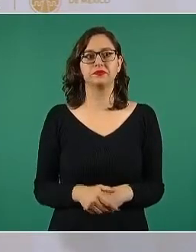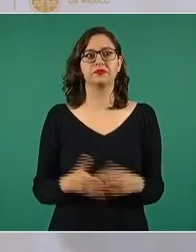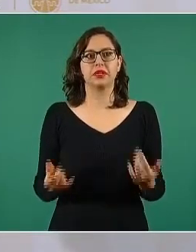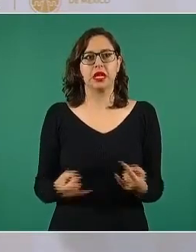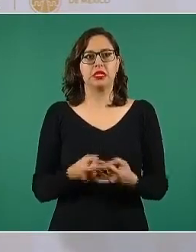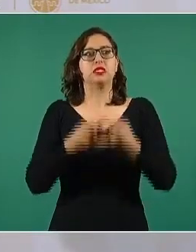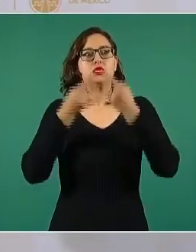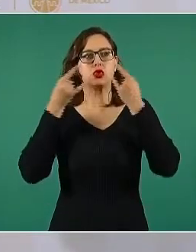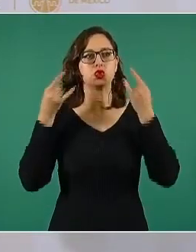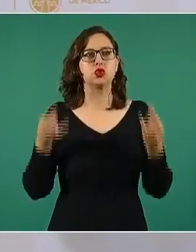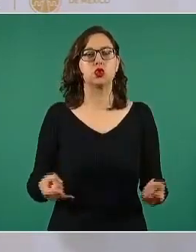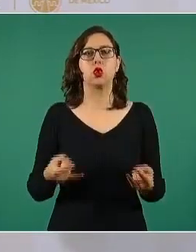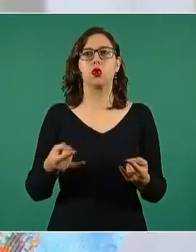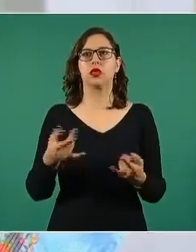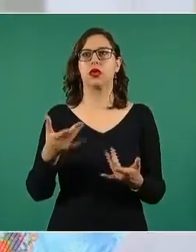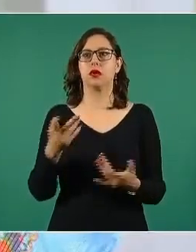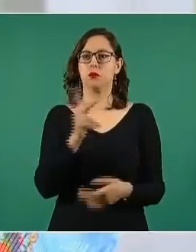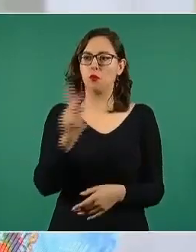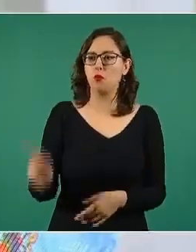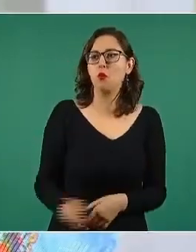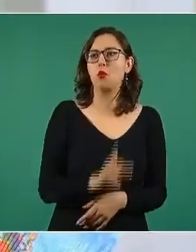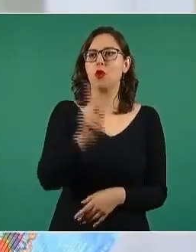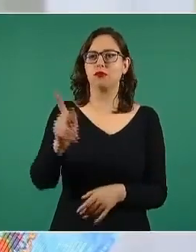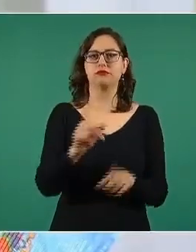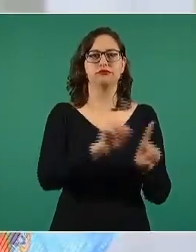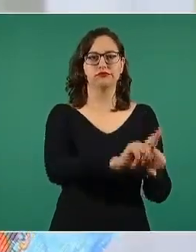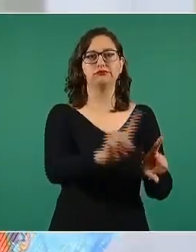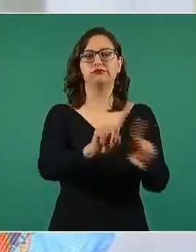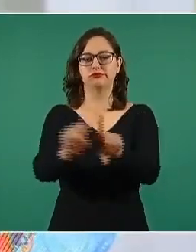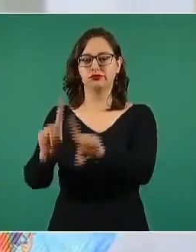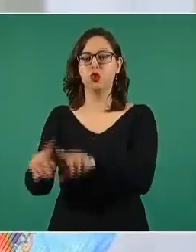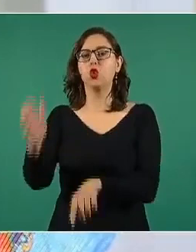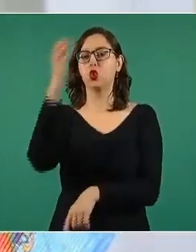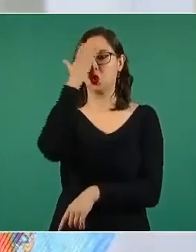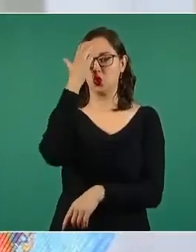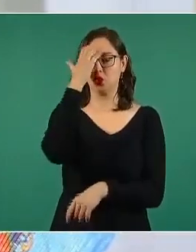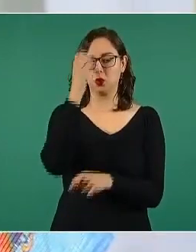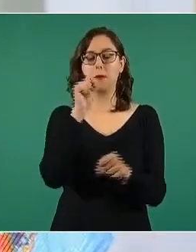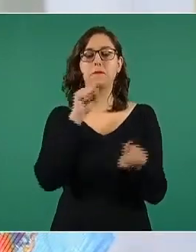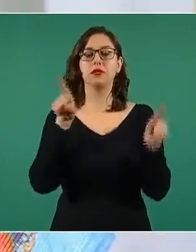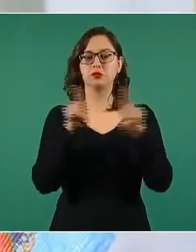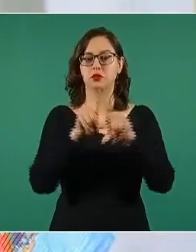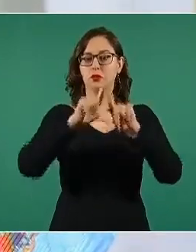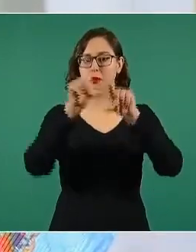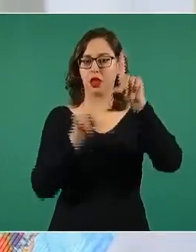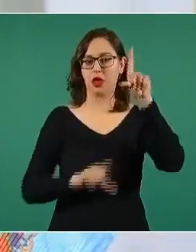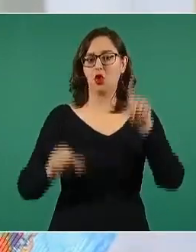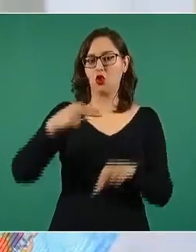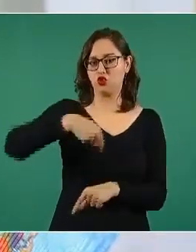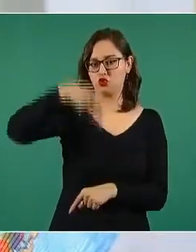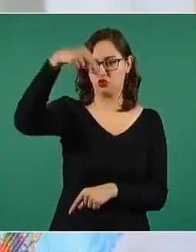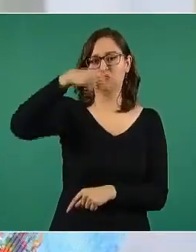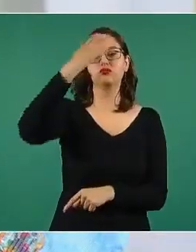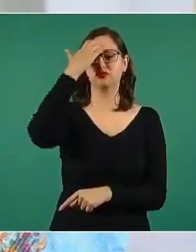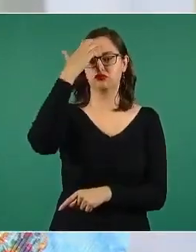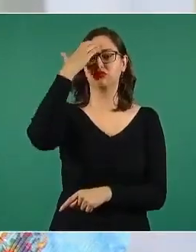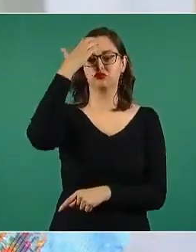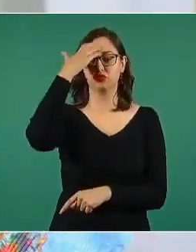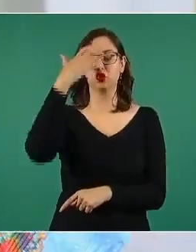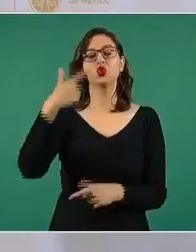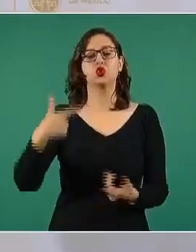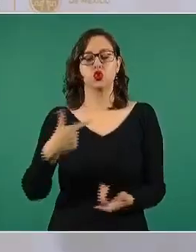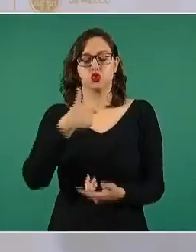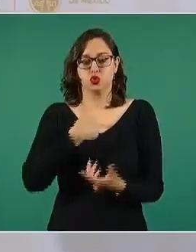historia y el conocimiento de mis pueblos, conozco el norte de México también. Entonces estoy aquí como parte de